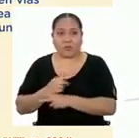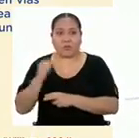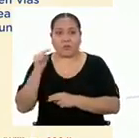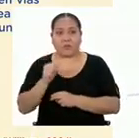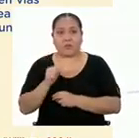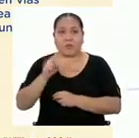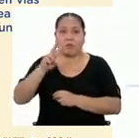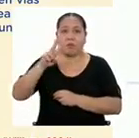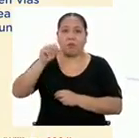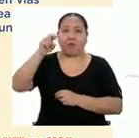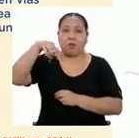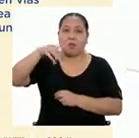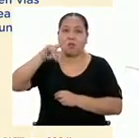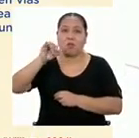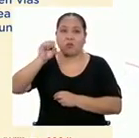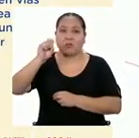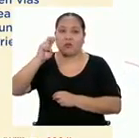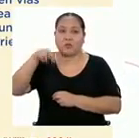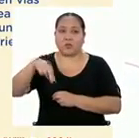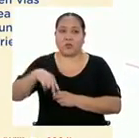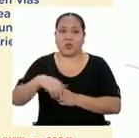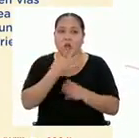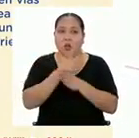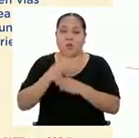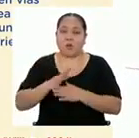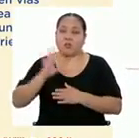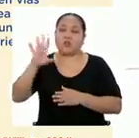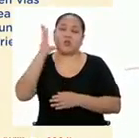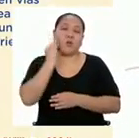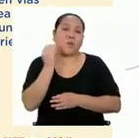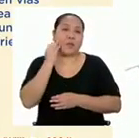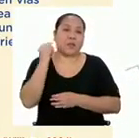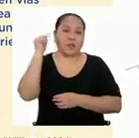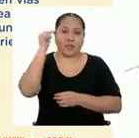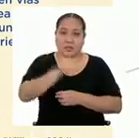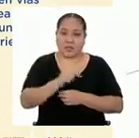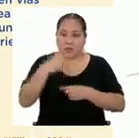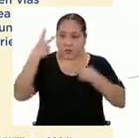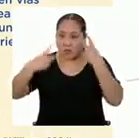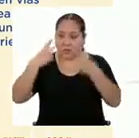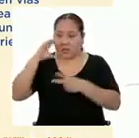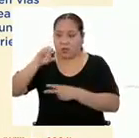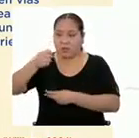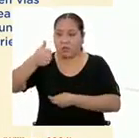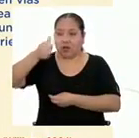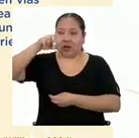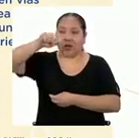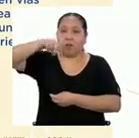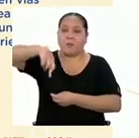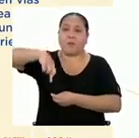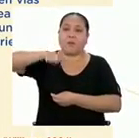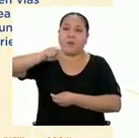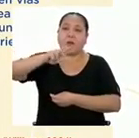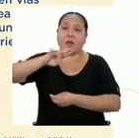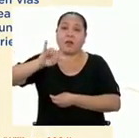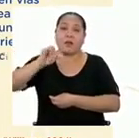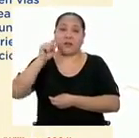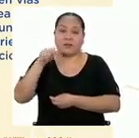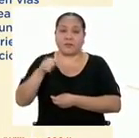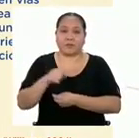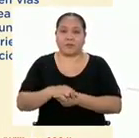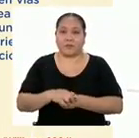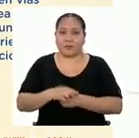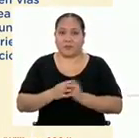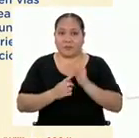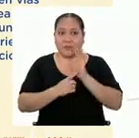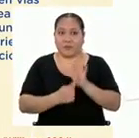uno de los artistas del equipo, compartió una reseña de la experiencia que se llevaron al visitar Chaparrí. Lo que está a